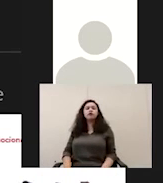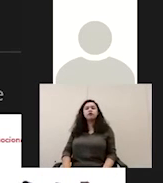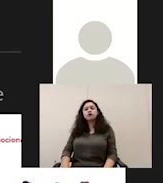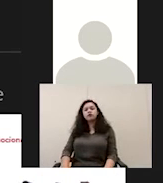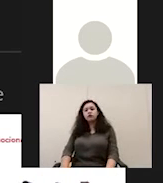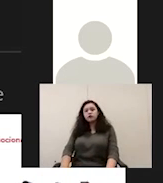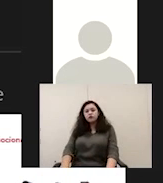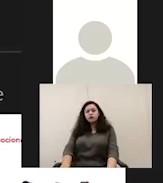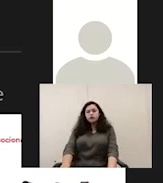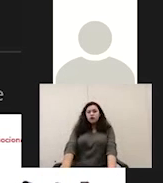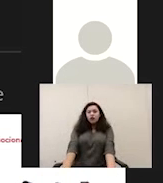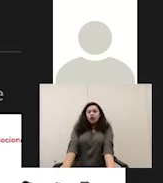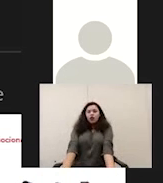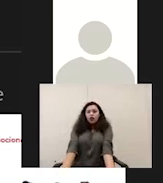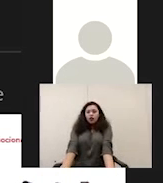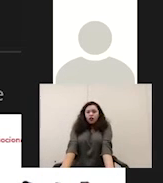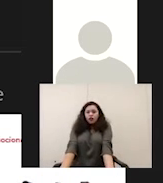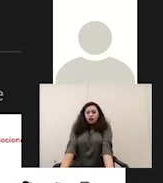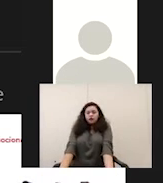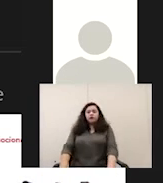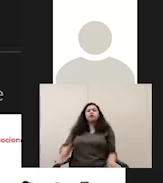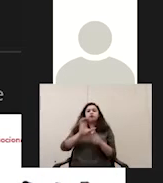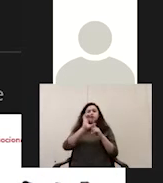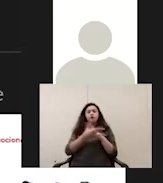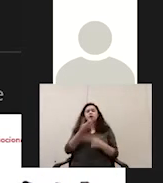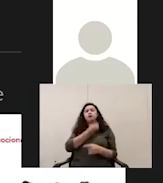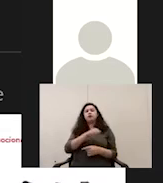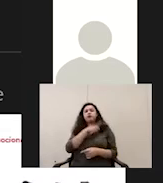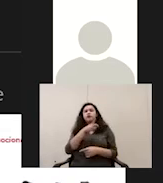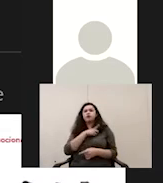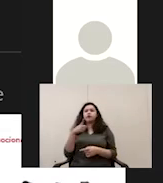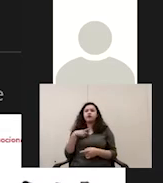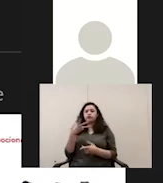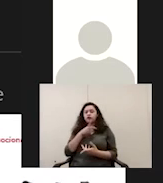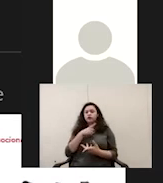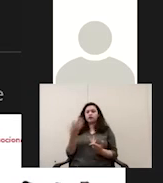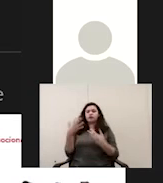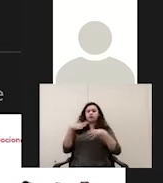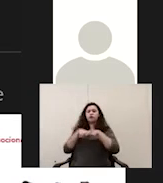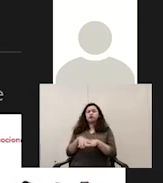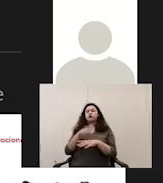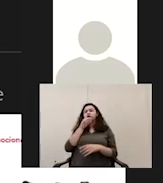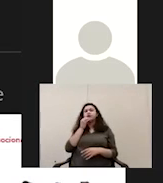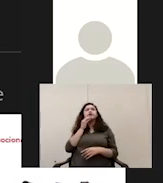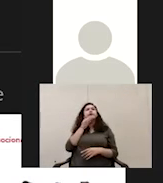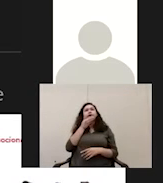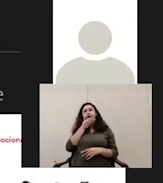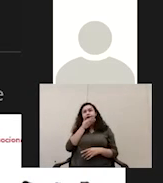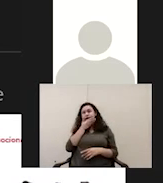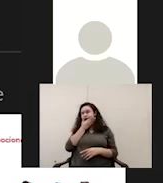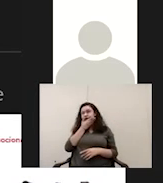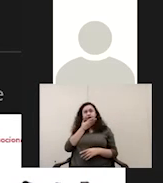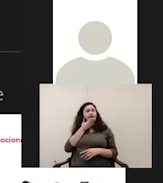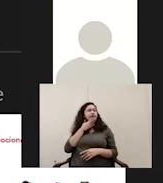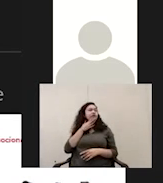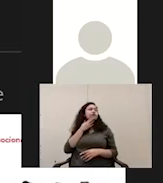Bueno, debe haber comités de salud, entonces se debe integrar, que puede estar constituido por